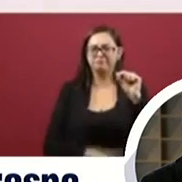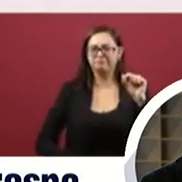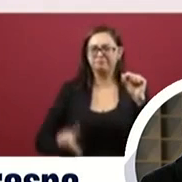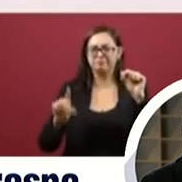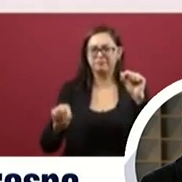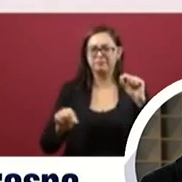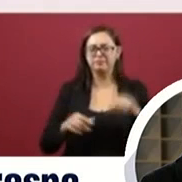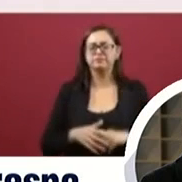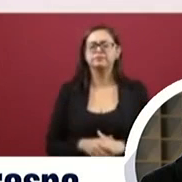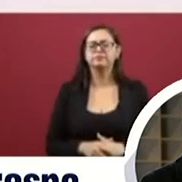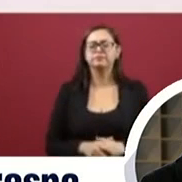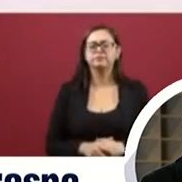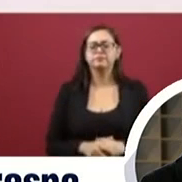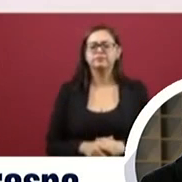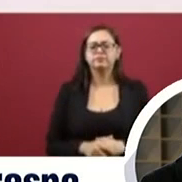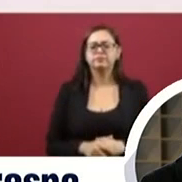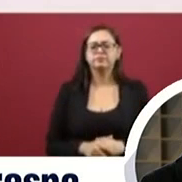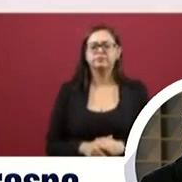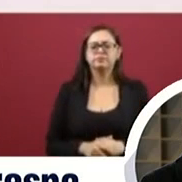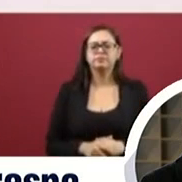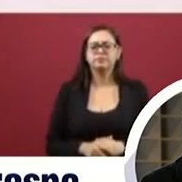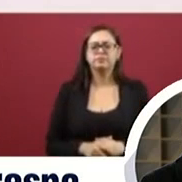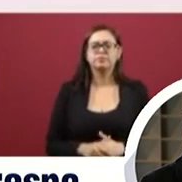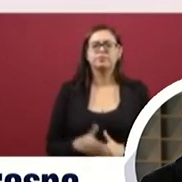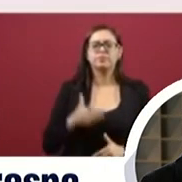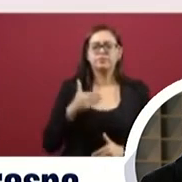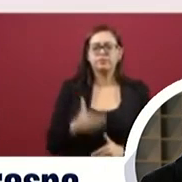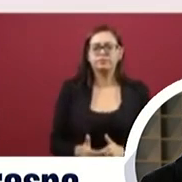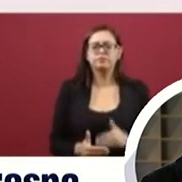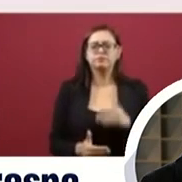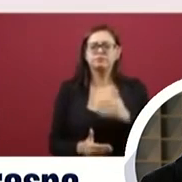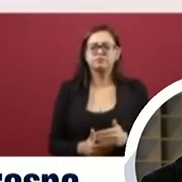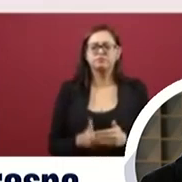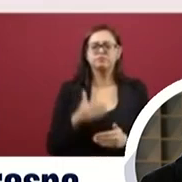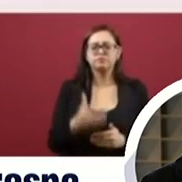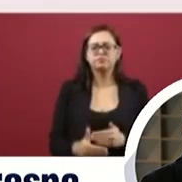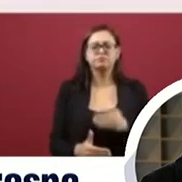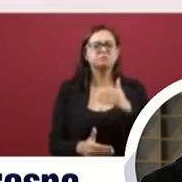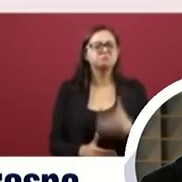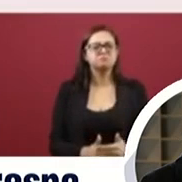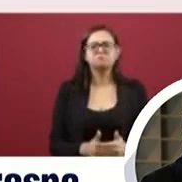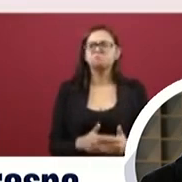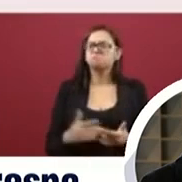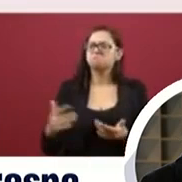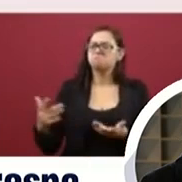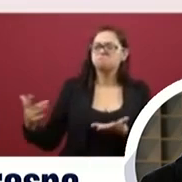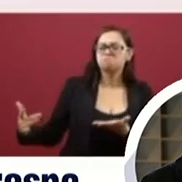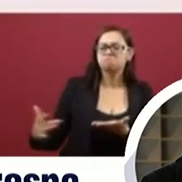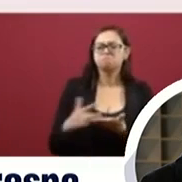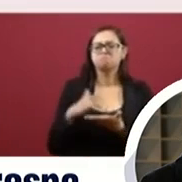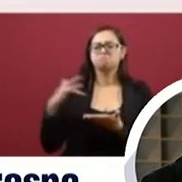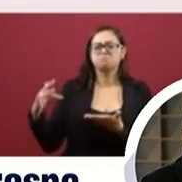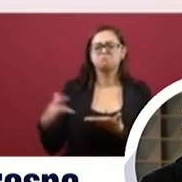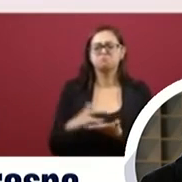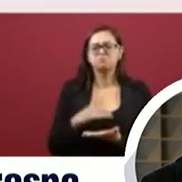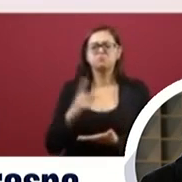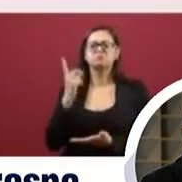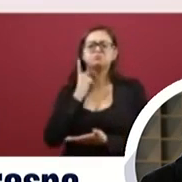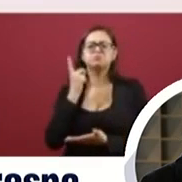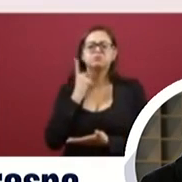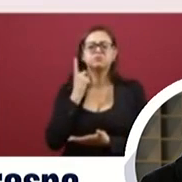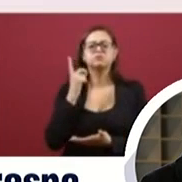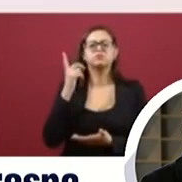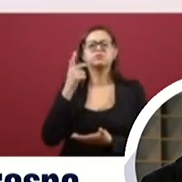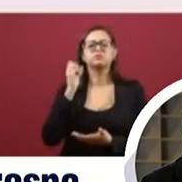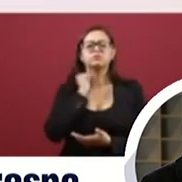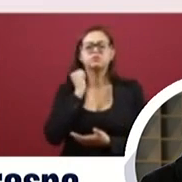lo mejor lo de las huelgas que ha habido con la gente hizo que se perdiera mucho dinero, en fin, creo que